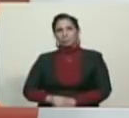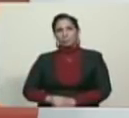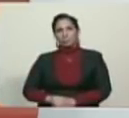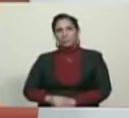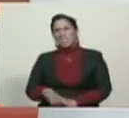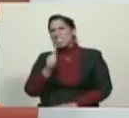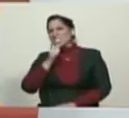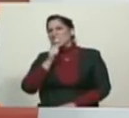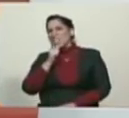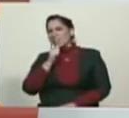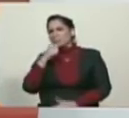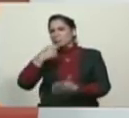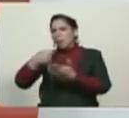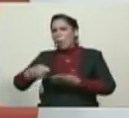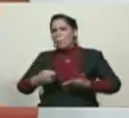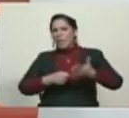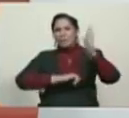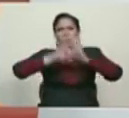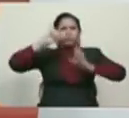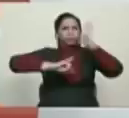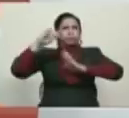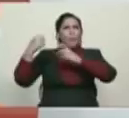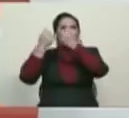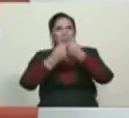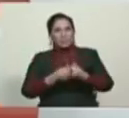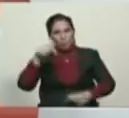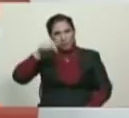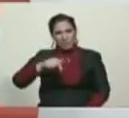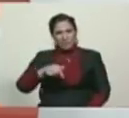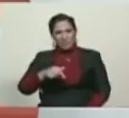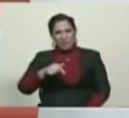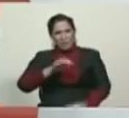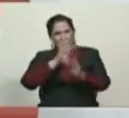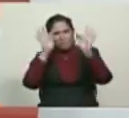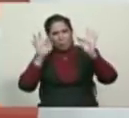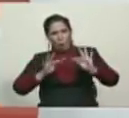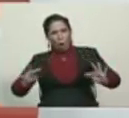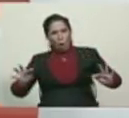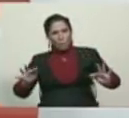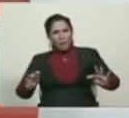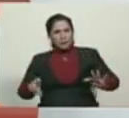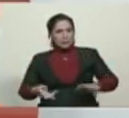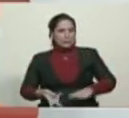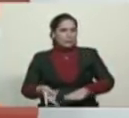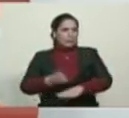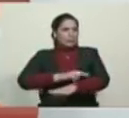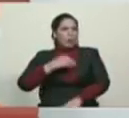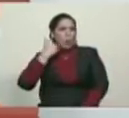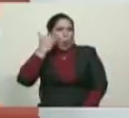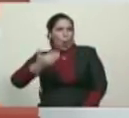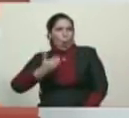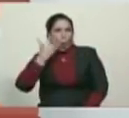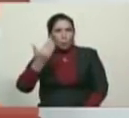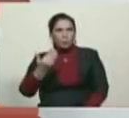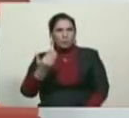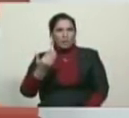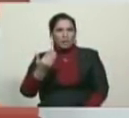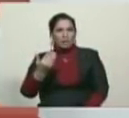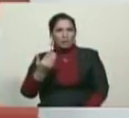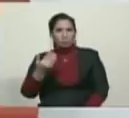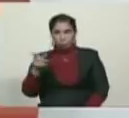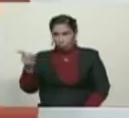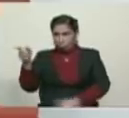¿Quién aumenta los precios aquí? De manera descarada, de manera grosera. Fede Cámaras y con